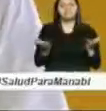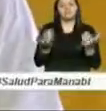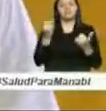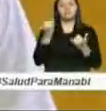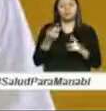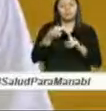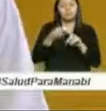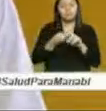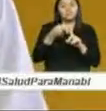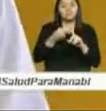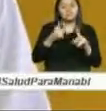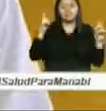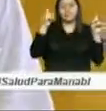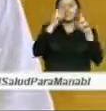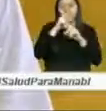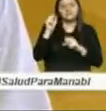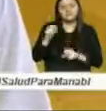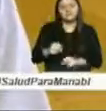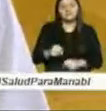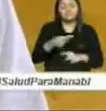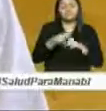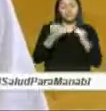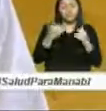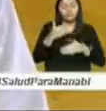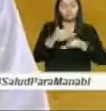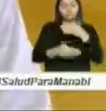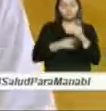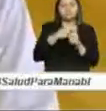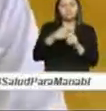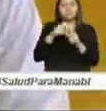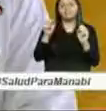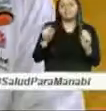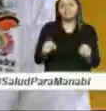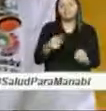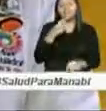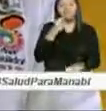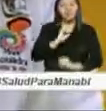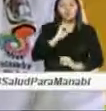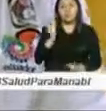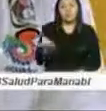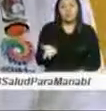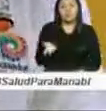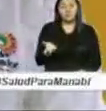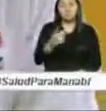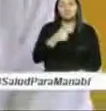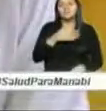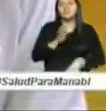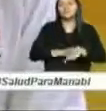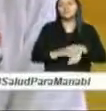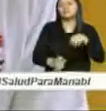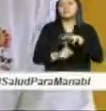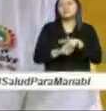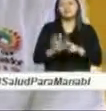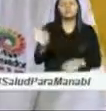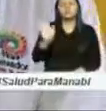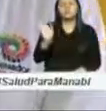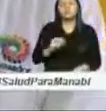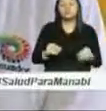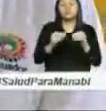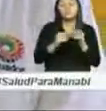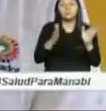meses durísimos, pero estamos saliendo adelante. Y como les decía, no por casualidad, sino por las